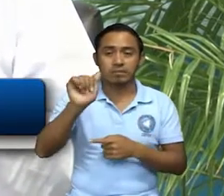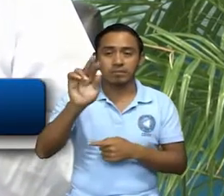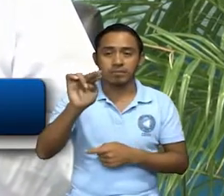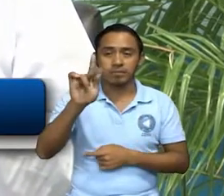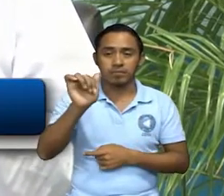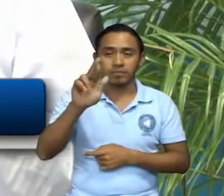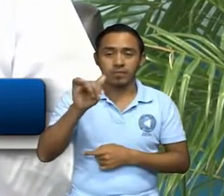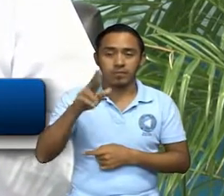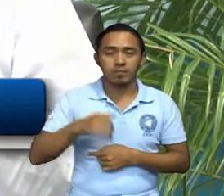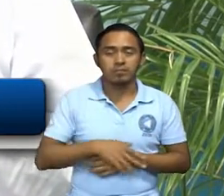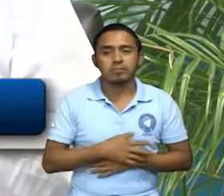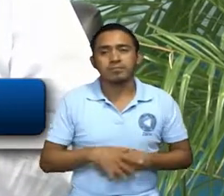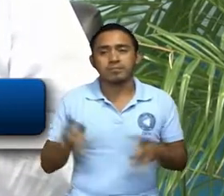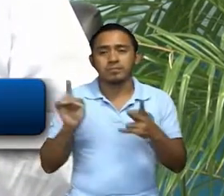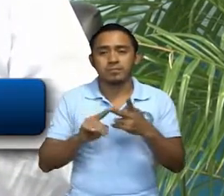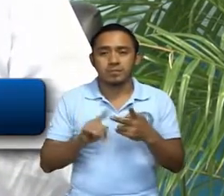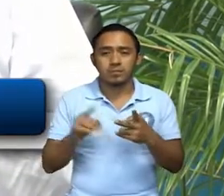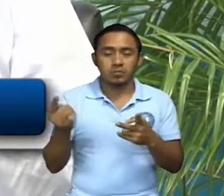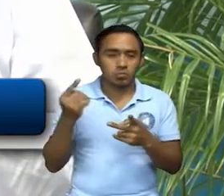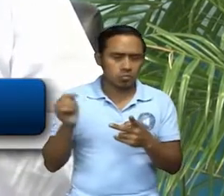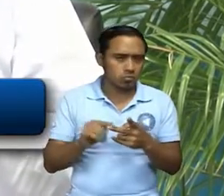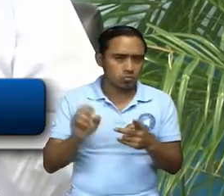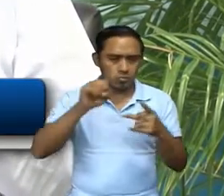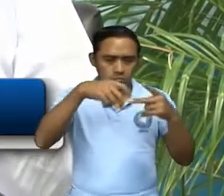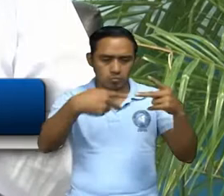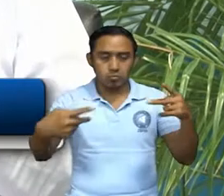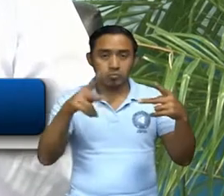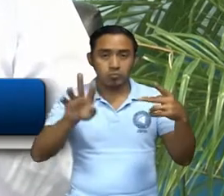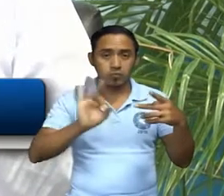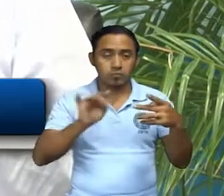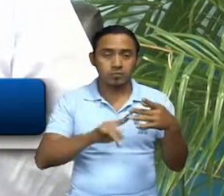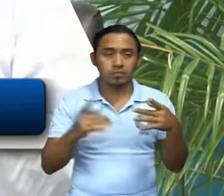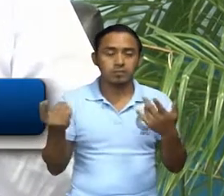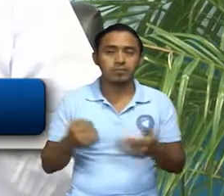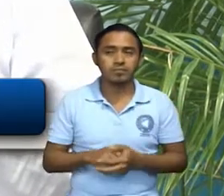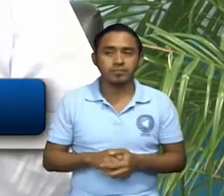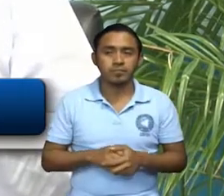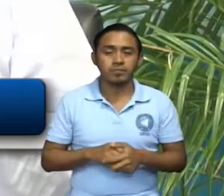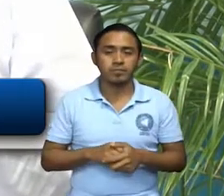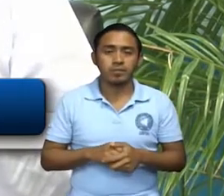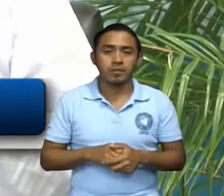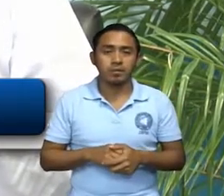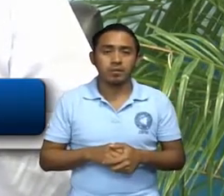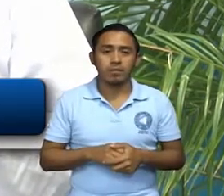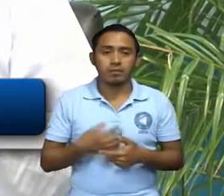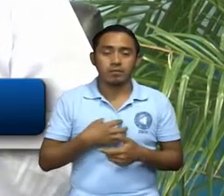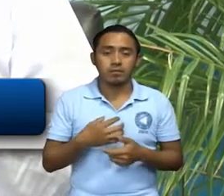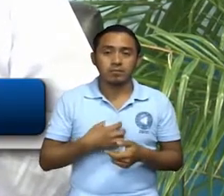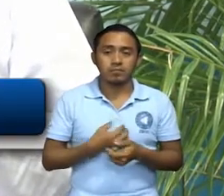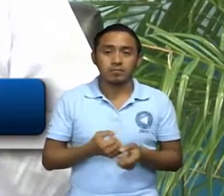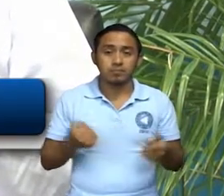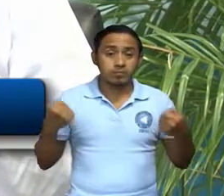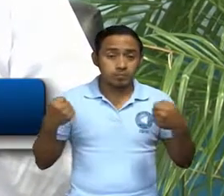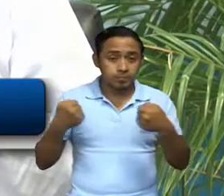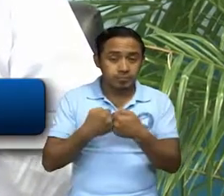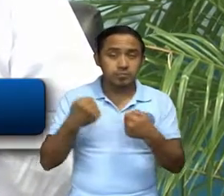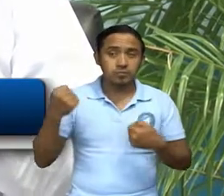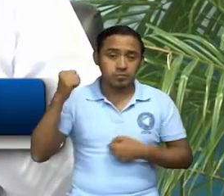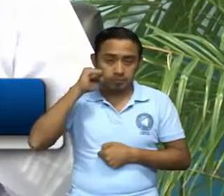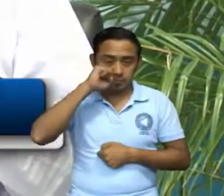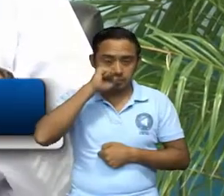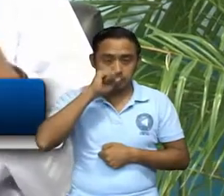generalmente pueden causarse solamente de dos maneras. Ya sea una lesión vascular originaria de un traumatismo muy fuerte. Un